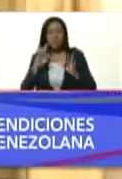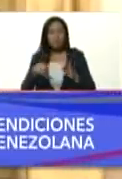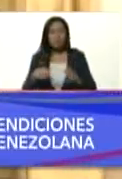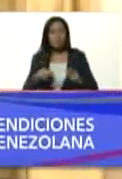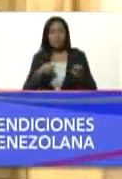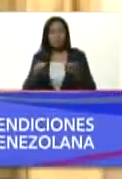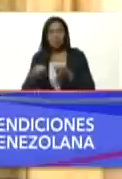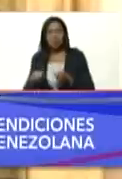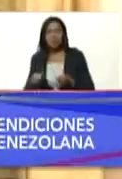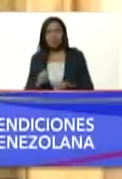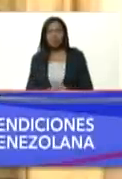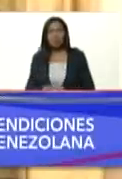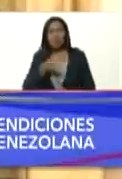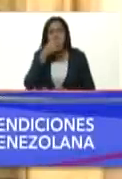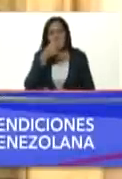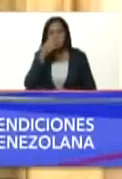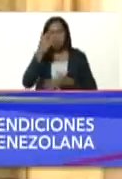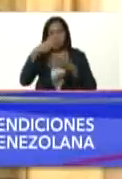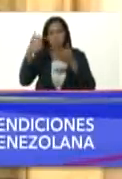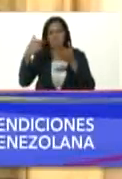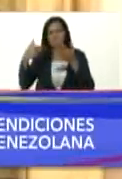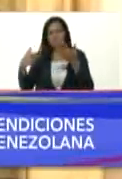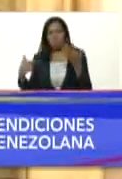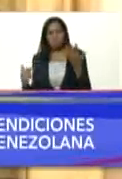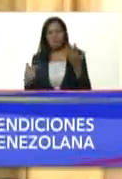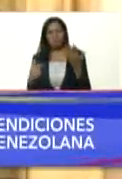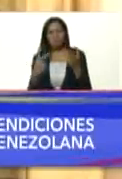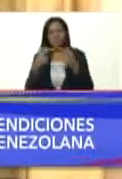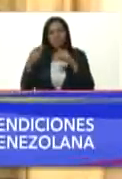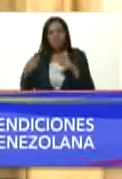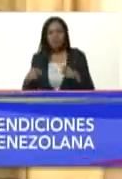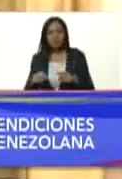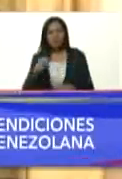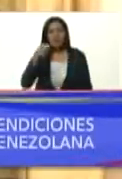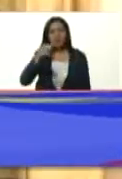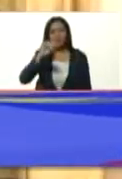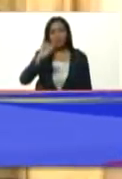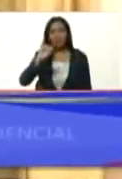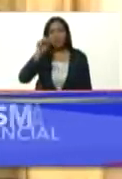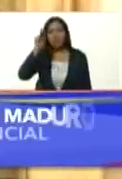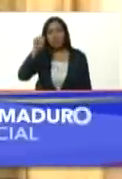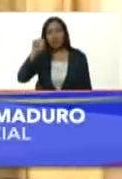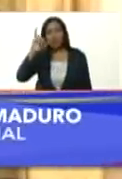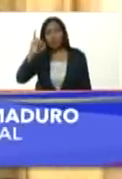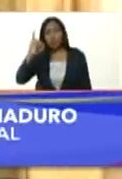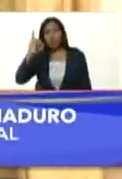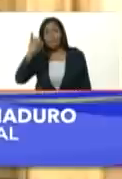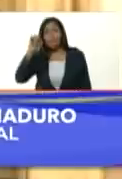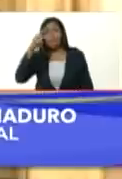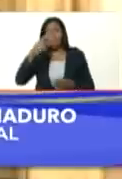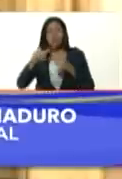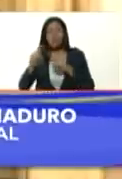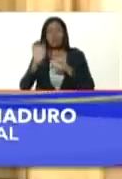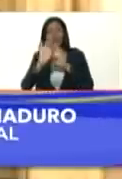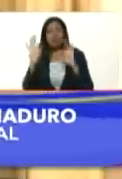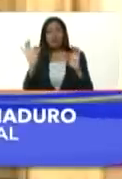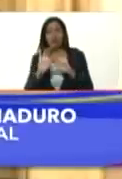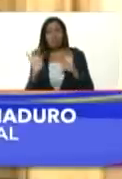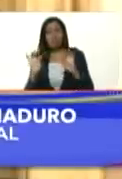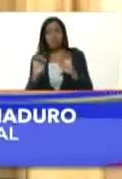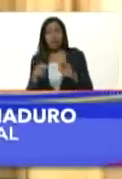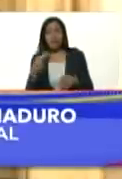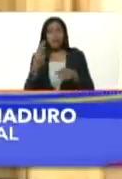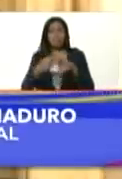La gripe aviar, la gripe no sé qué, el SARS, el H1N1, pero ninguna con la